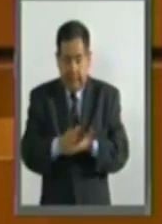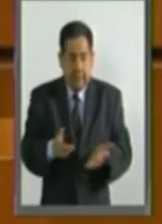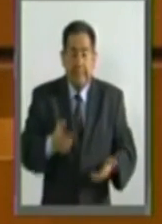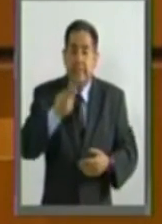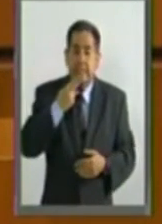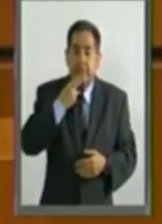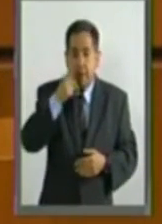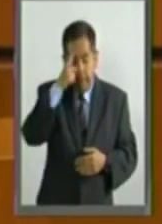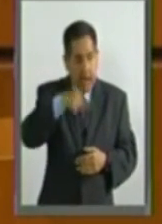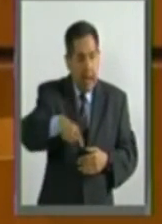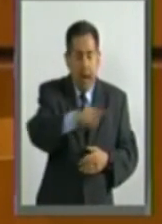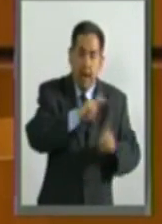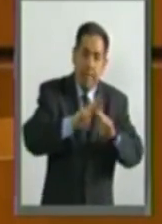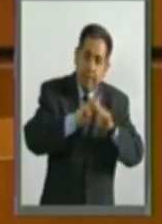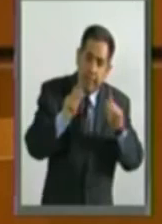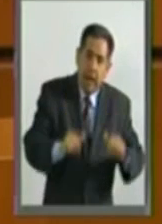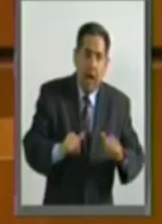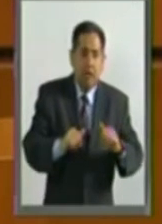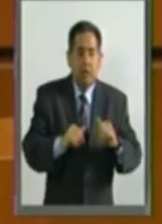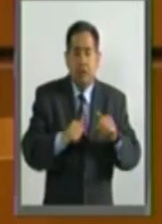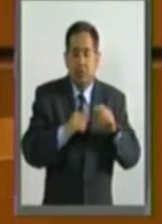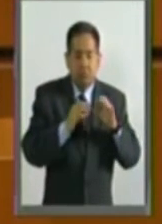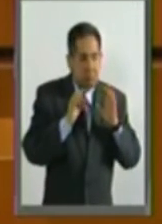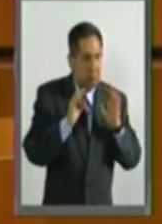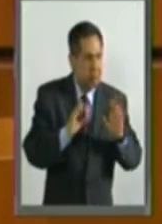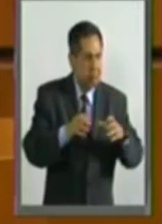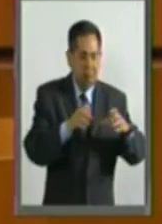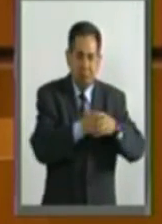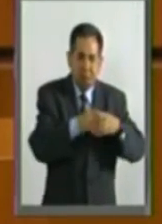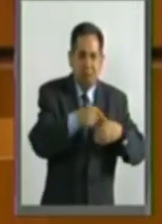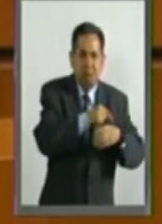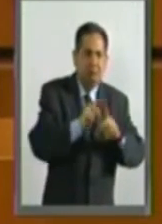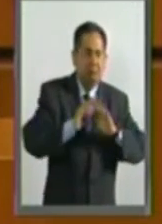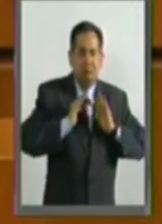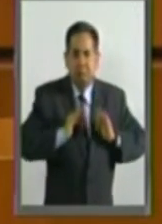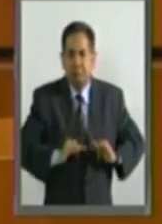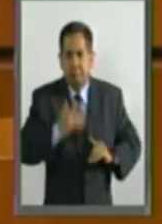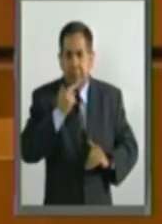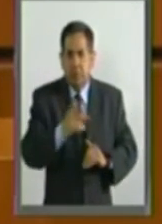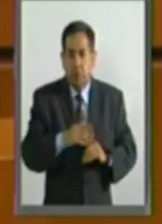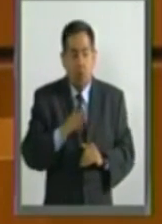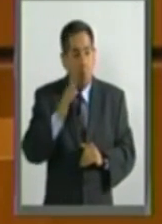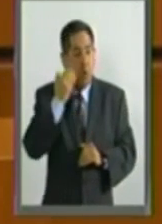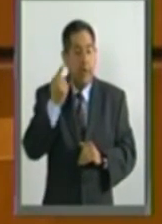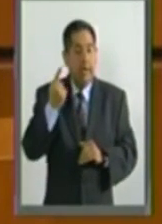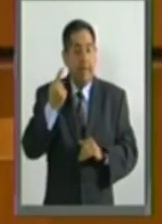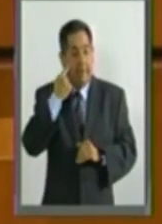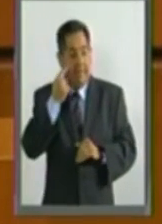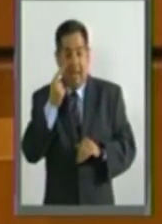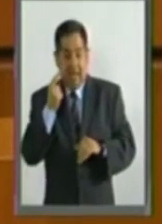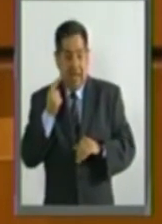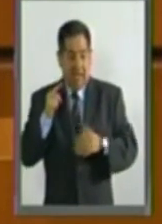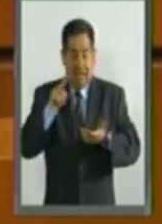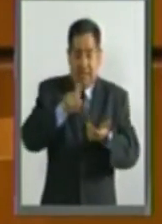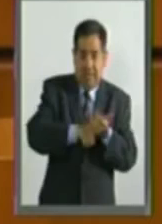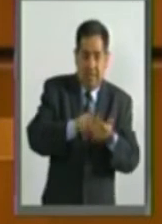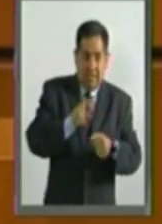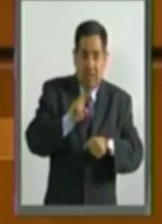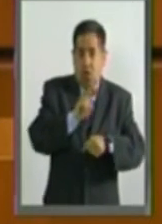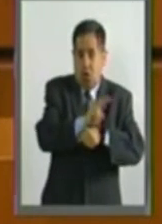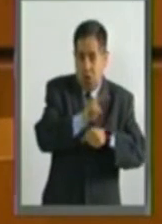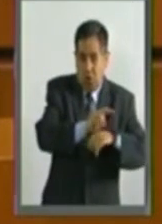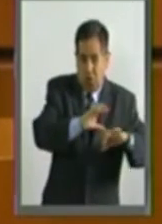la estabilidad y la paz social en los núcleos agrarios, ya que apenas llega un comisariado, un consejo de